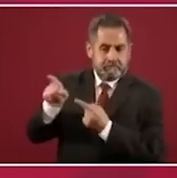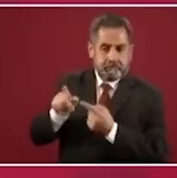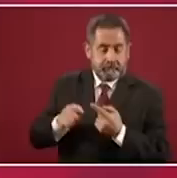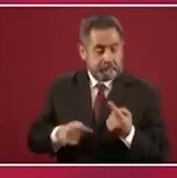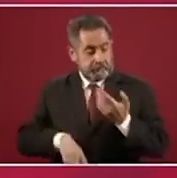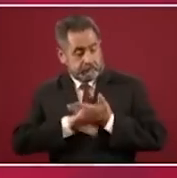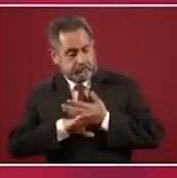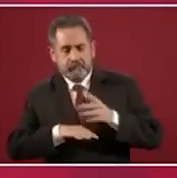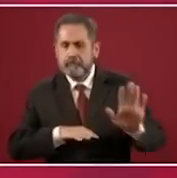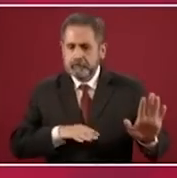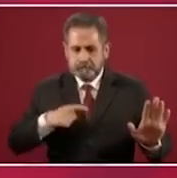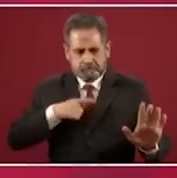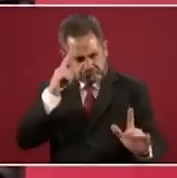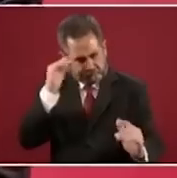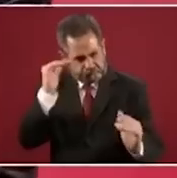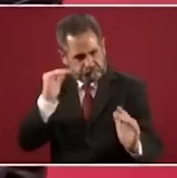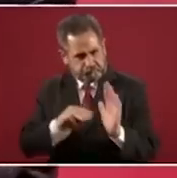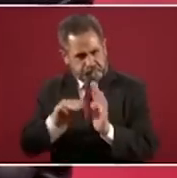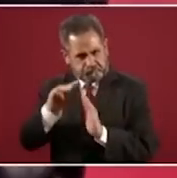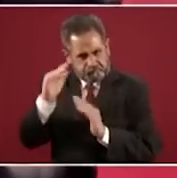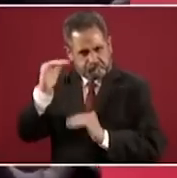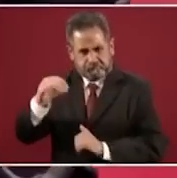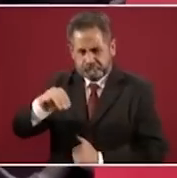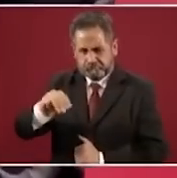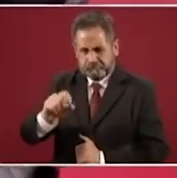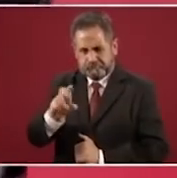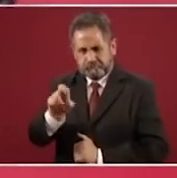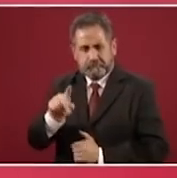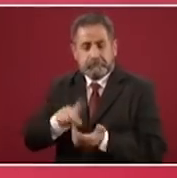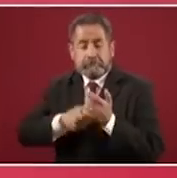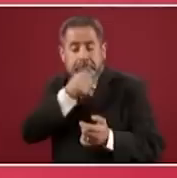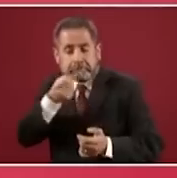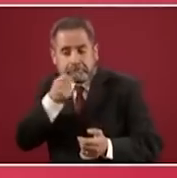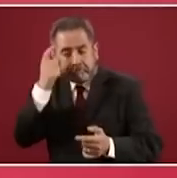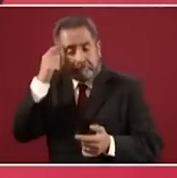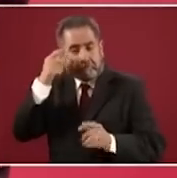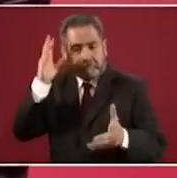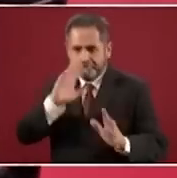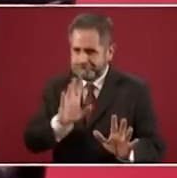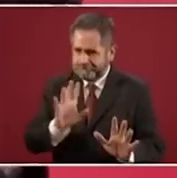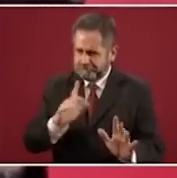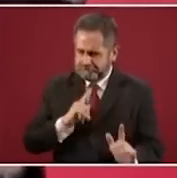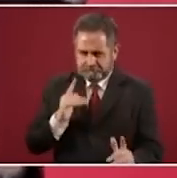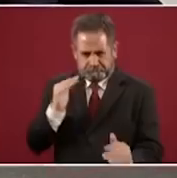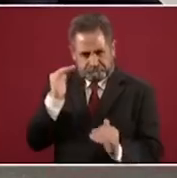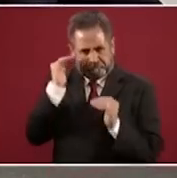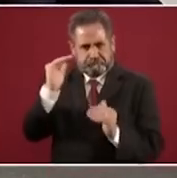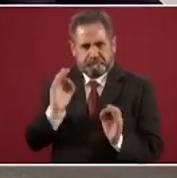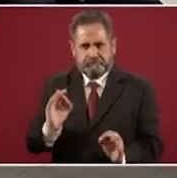Pues estoy maduro, maduro. No viejo, pero no me afecta en nada, o